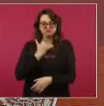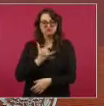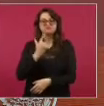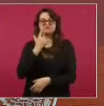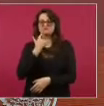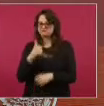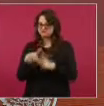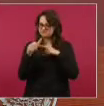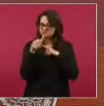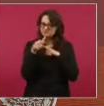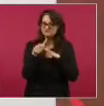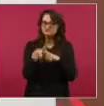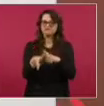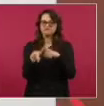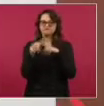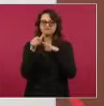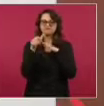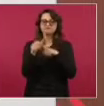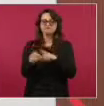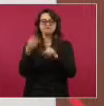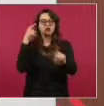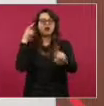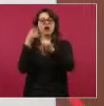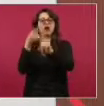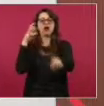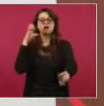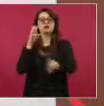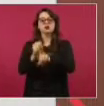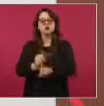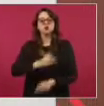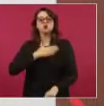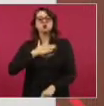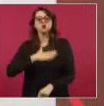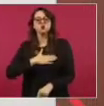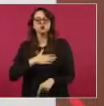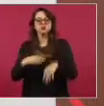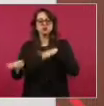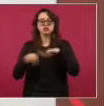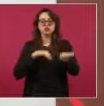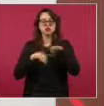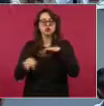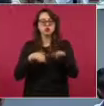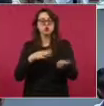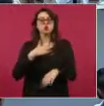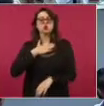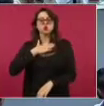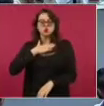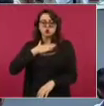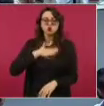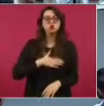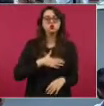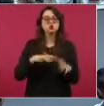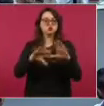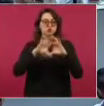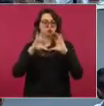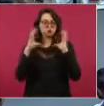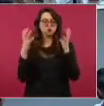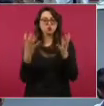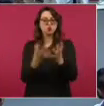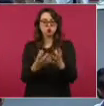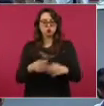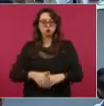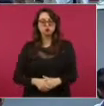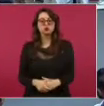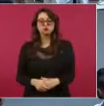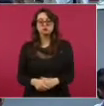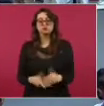y avanzar hacia la justicia laboral y social en todo el mundo. A manera de ejemplo, lo que sucede en